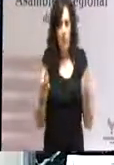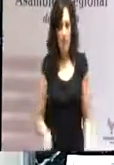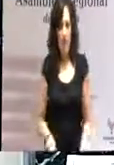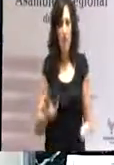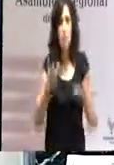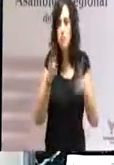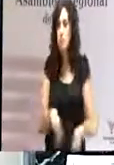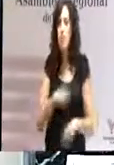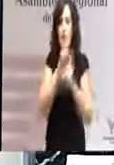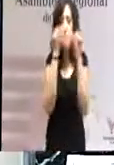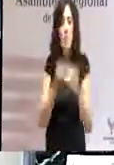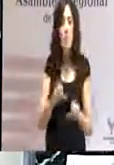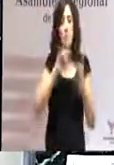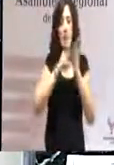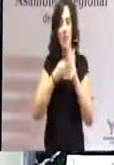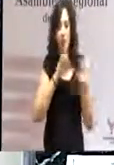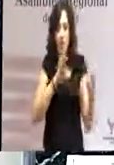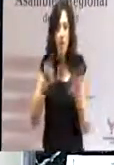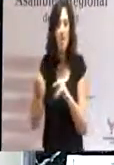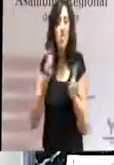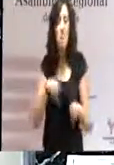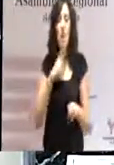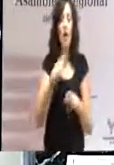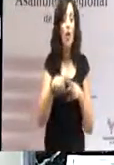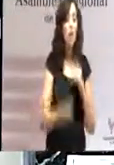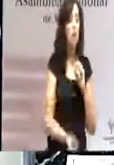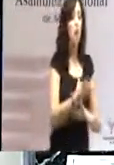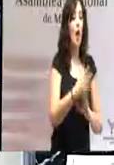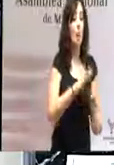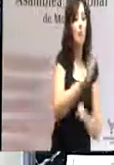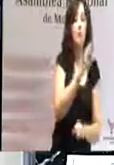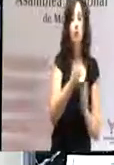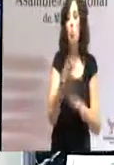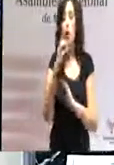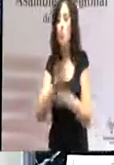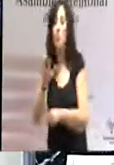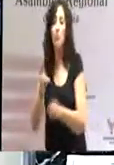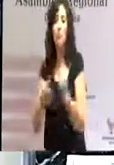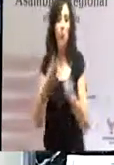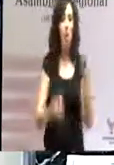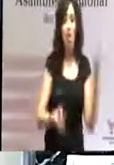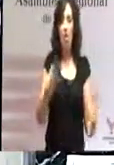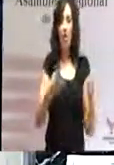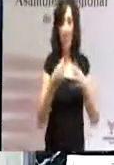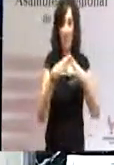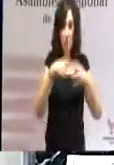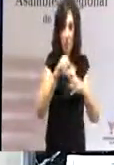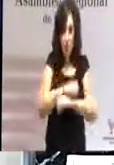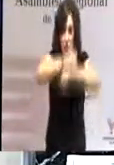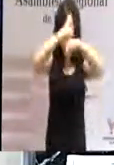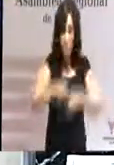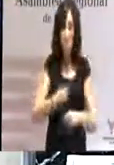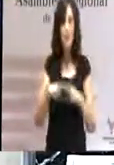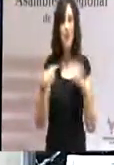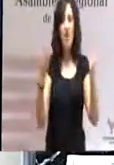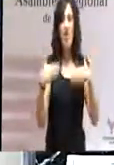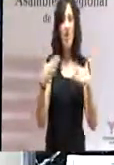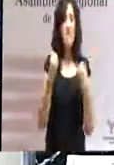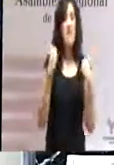ha ido a base de pelotazo y así nos ha ido. No tenemos infraestructuras necesarias y, sin embargo, tenemos